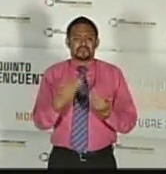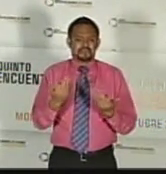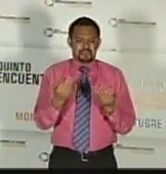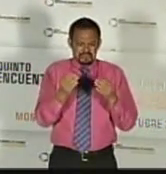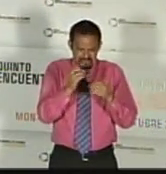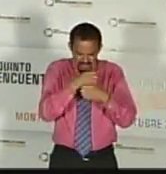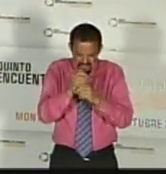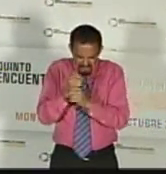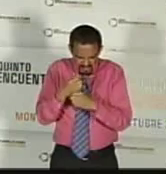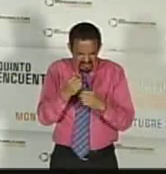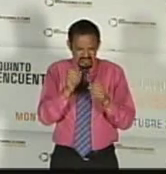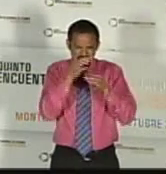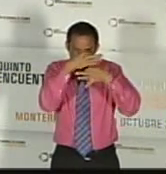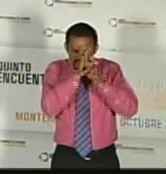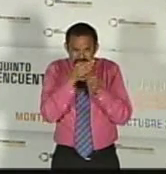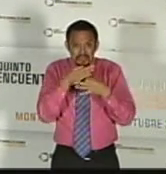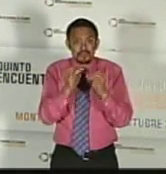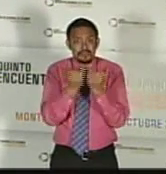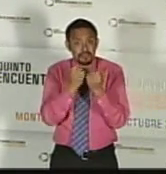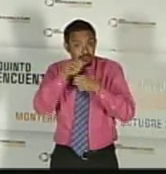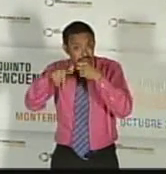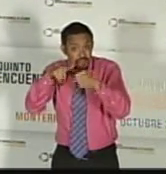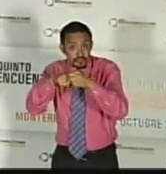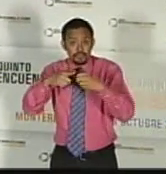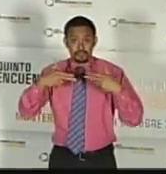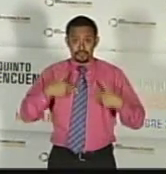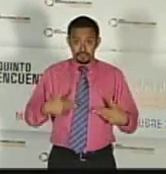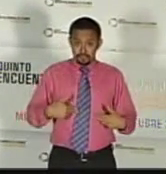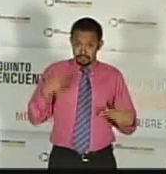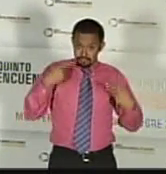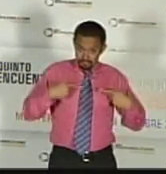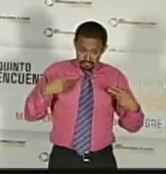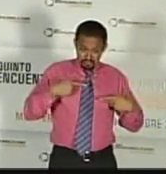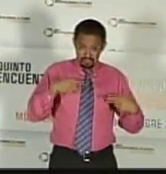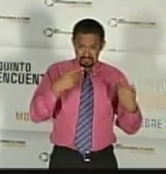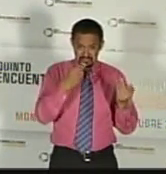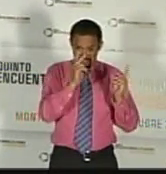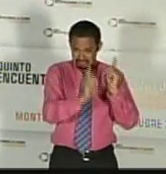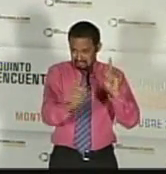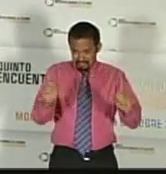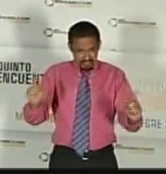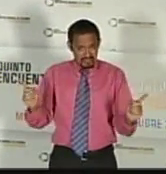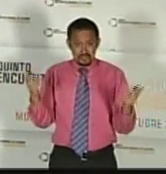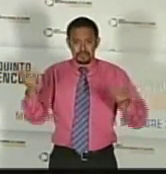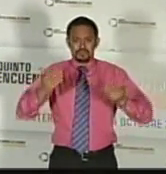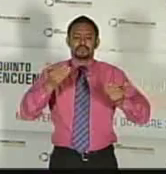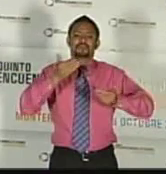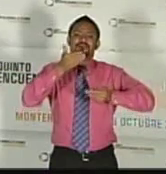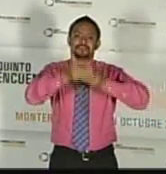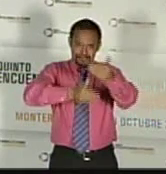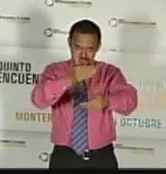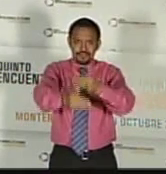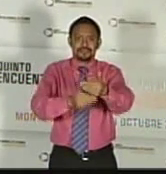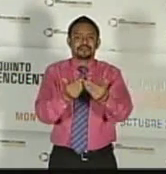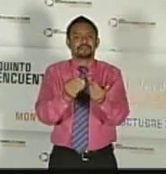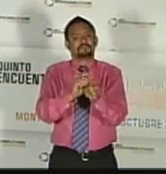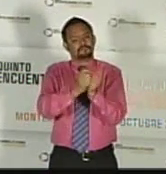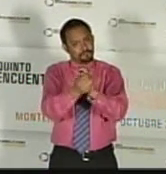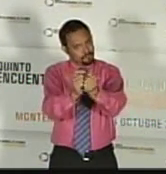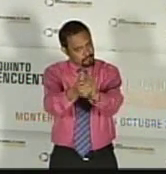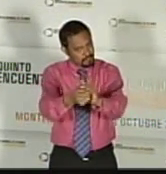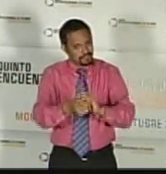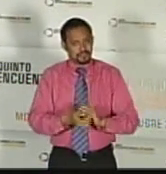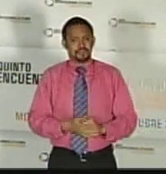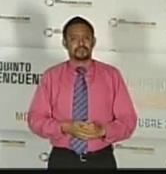organismos multicelulares, animales, seres humanos, y él vio una dirección en la evolución. No